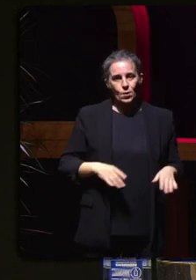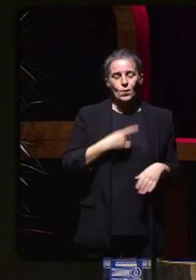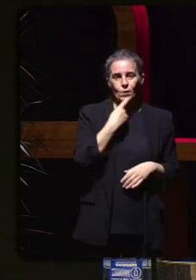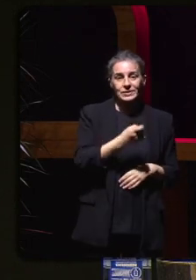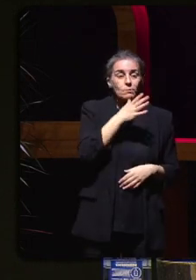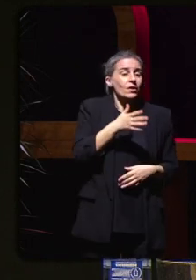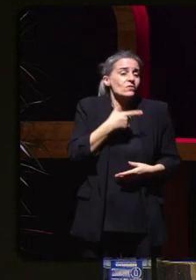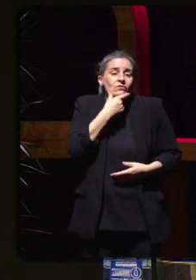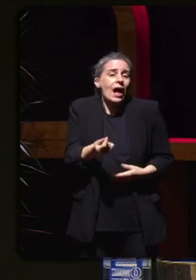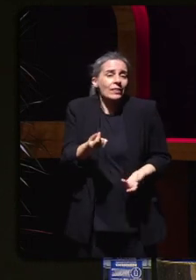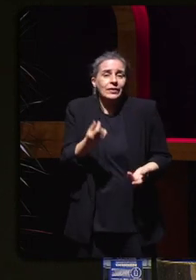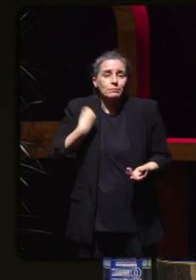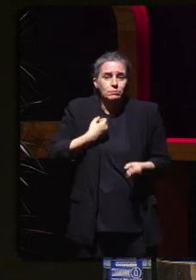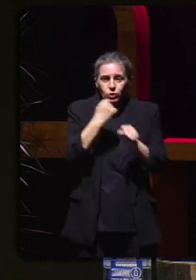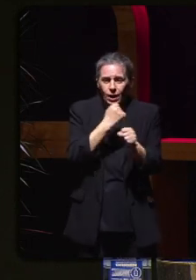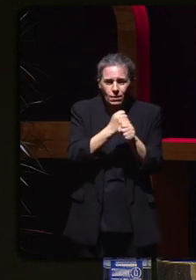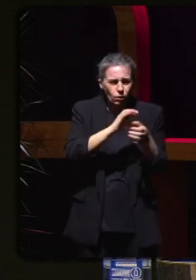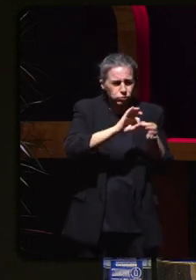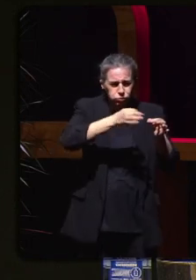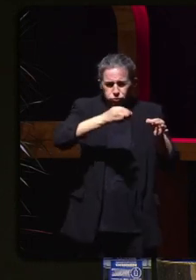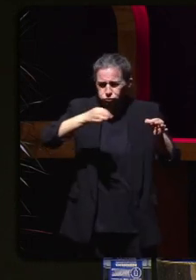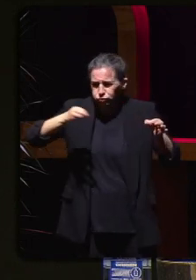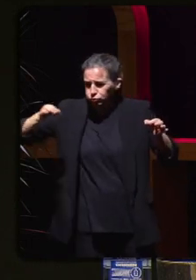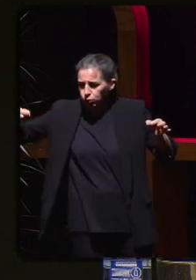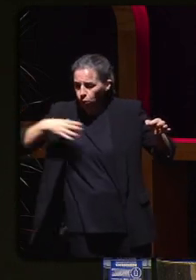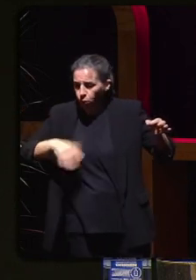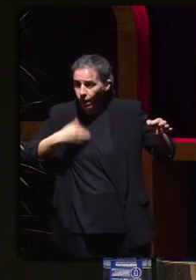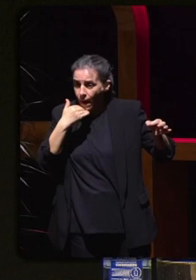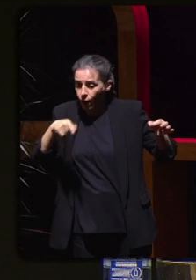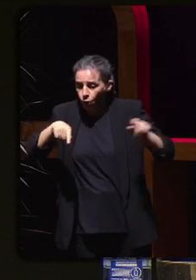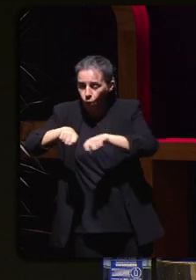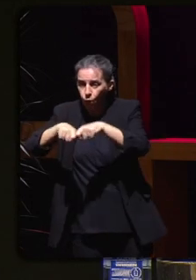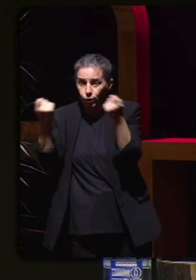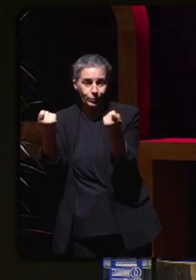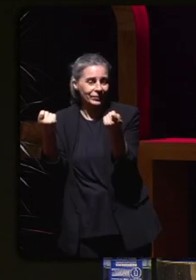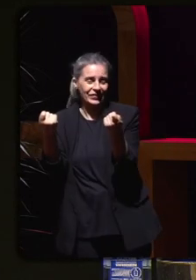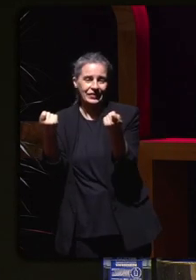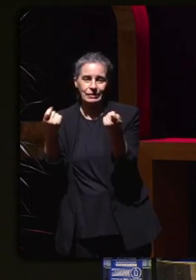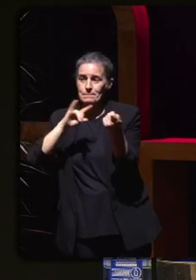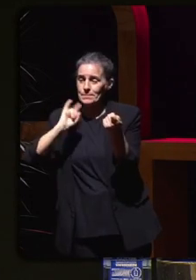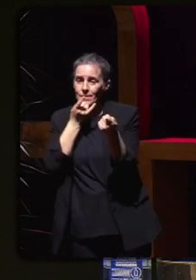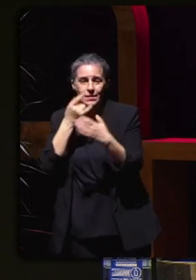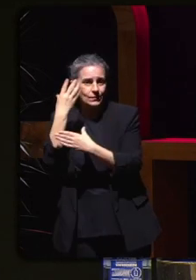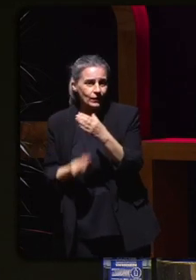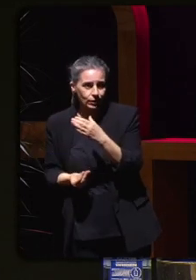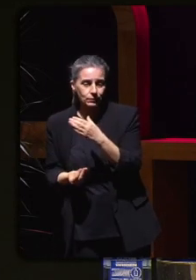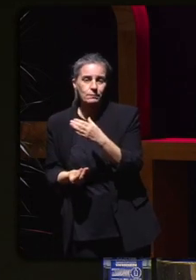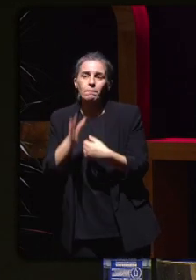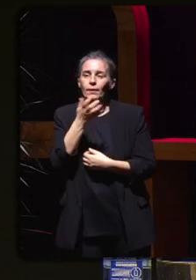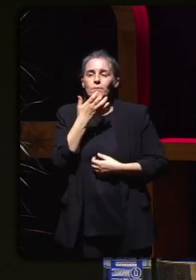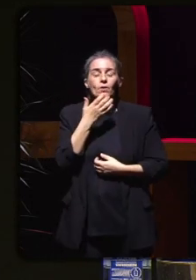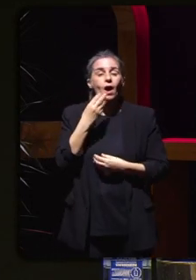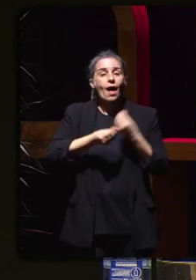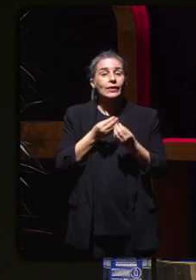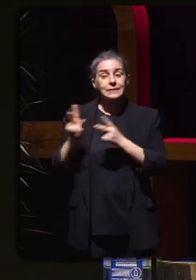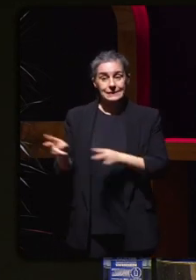cadena un eslabón se rompa y algo no salga bien Hay tantas cosas que tener en cuenta que hacer una serie es prácticamente